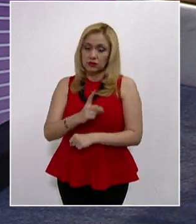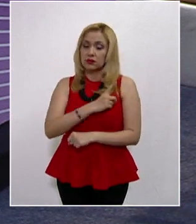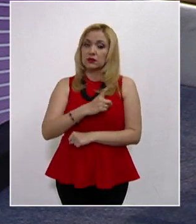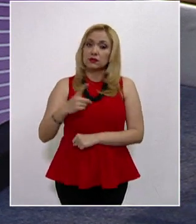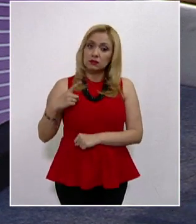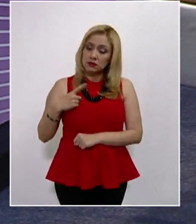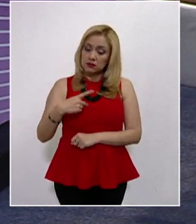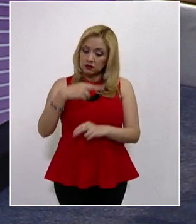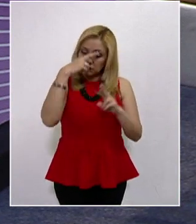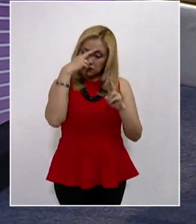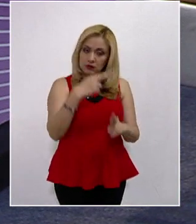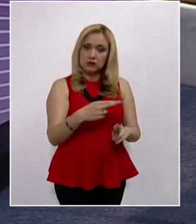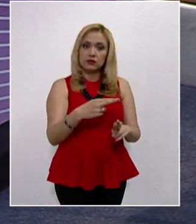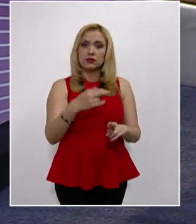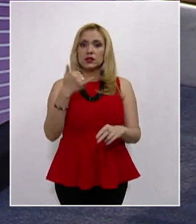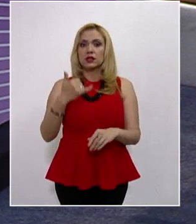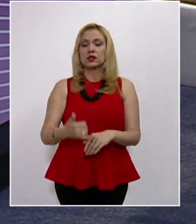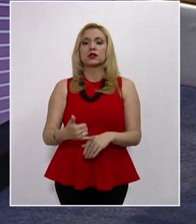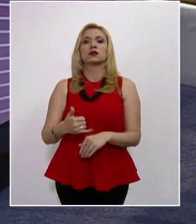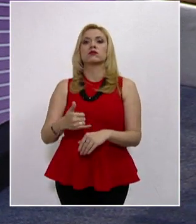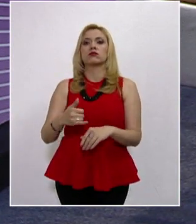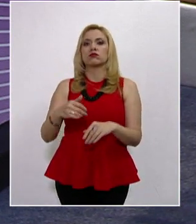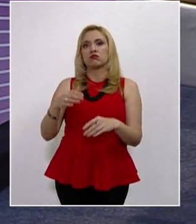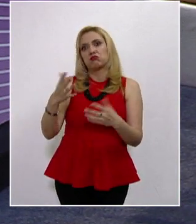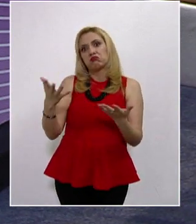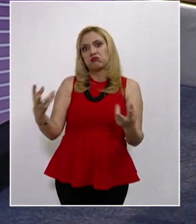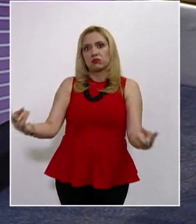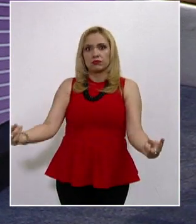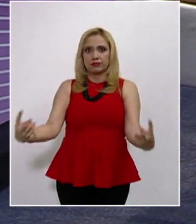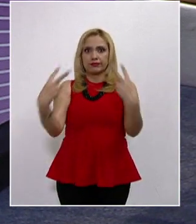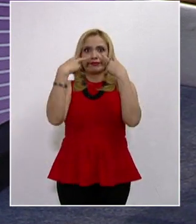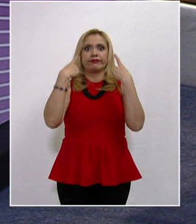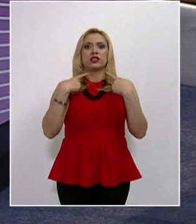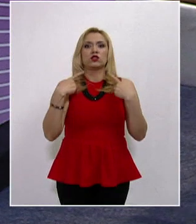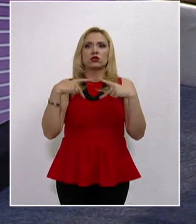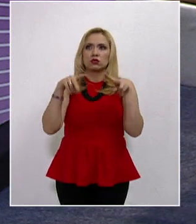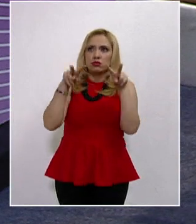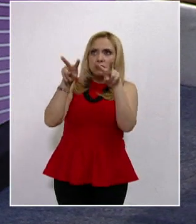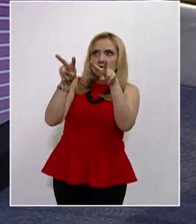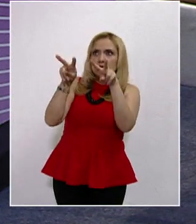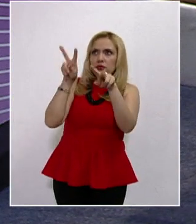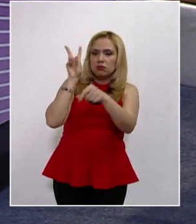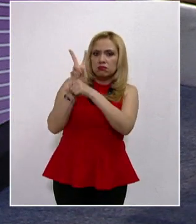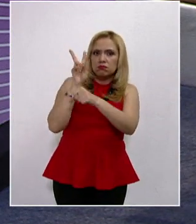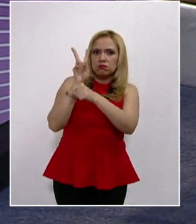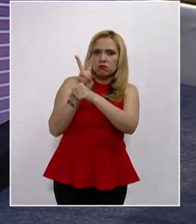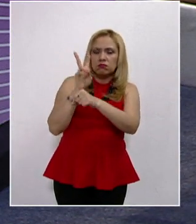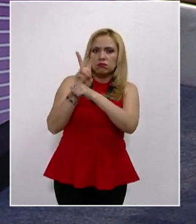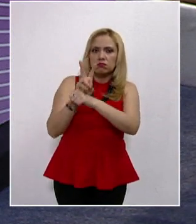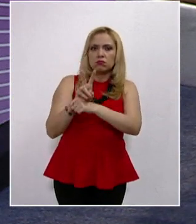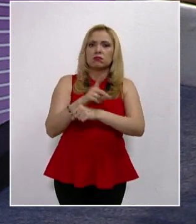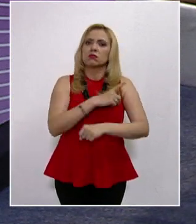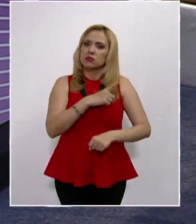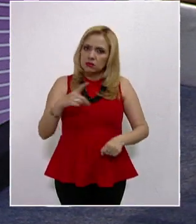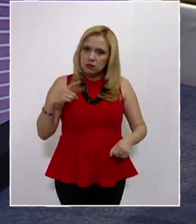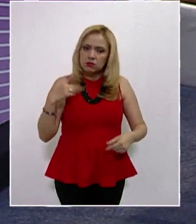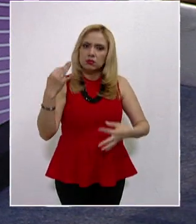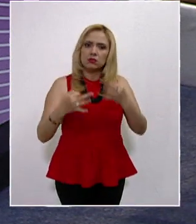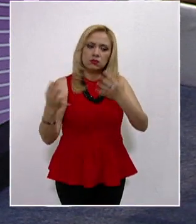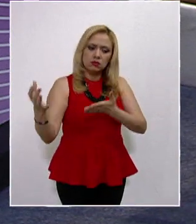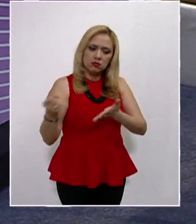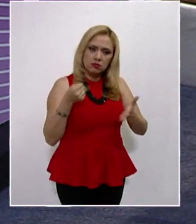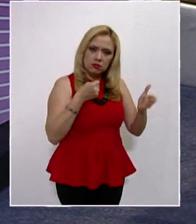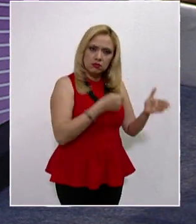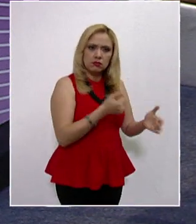estar sujetas, pues, a escrutinio, y precisamente el que haya un fuero civil, pues, permite, ¿no?, al menos que haya una posibilidad